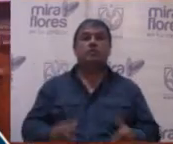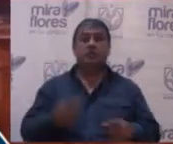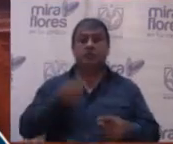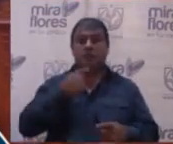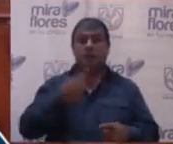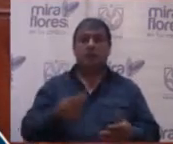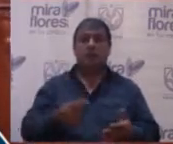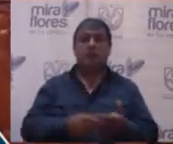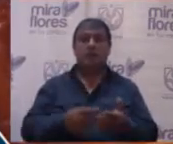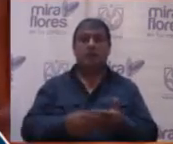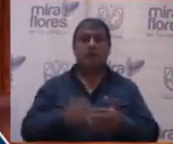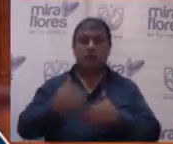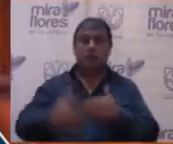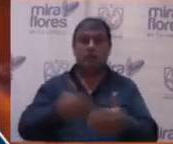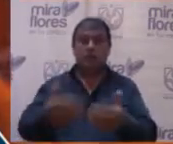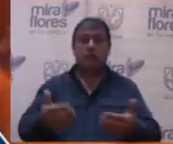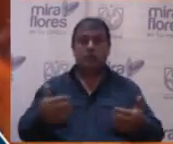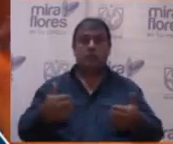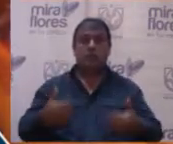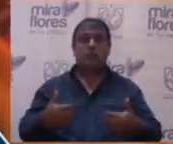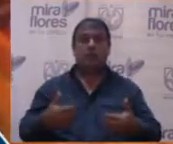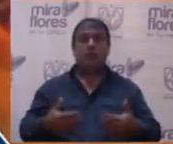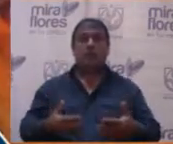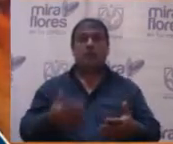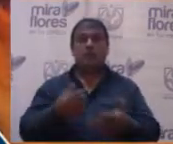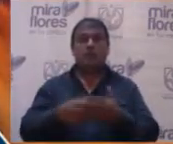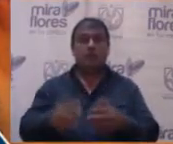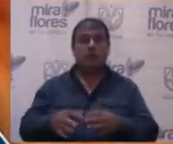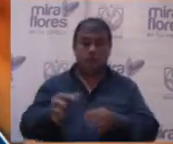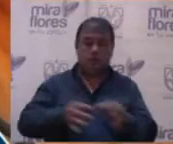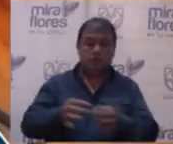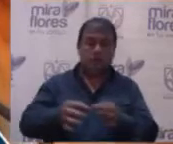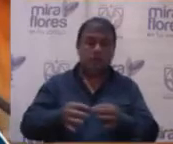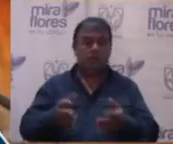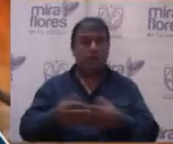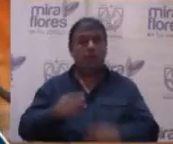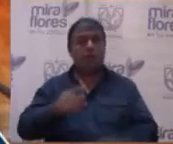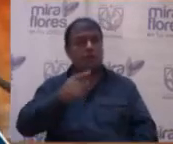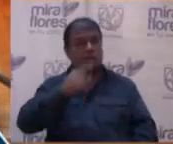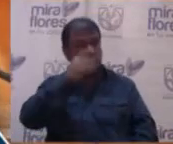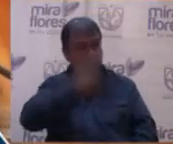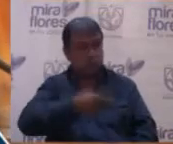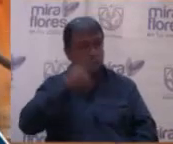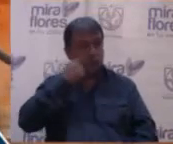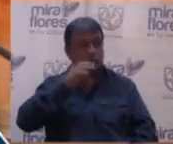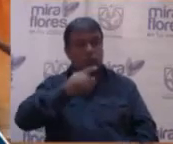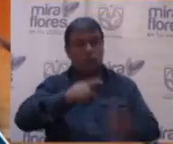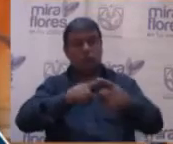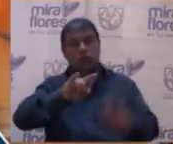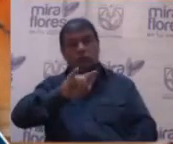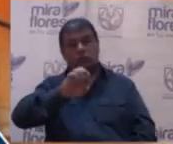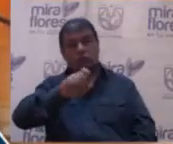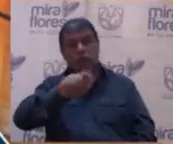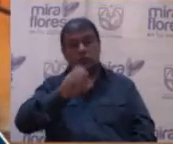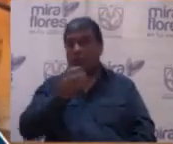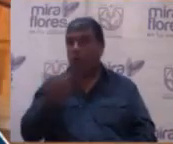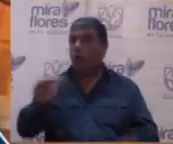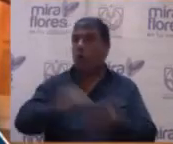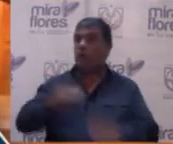de este, digamos, proceso que hemos tenido, que ha sido debidamente explicado también por el señor Tuesta. Y si no hay alguna otra intervención,